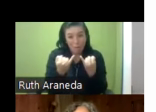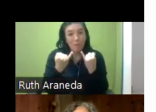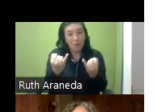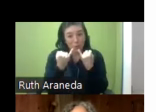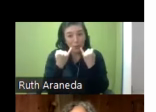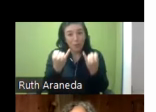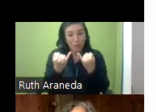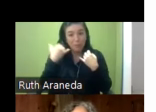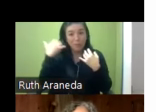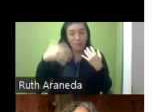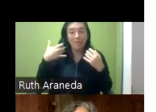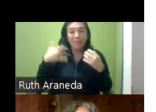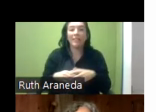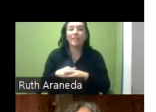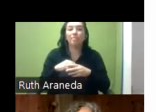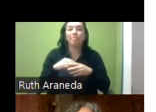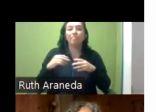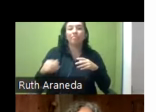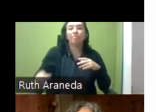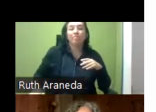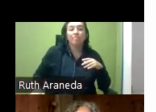Em, los,